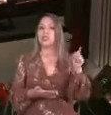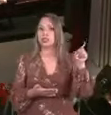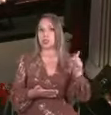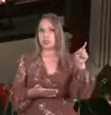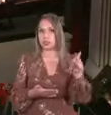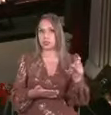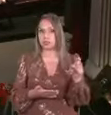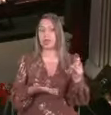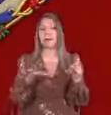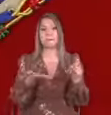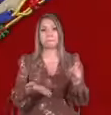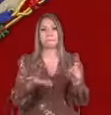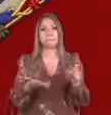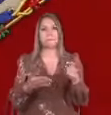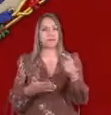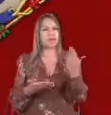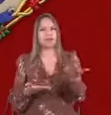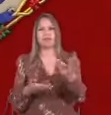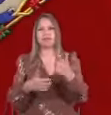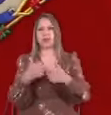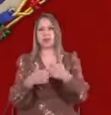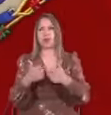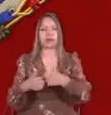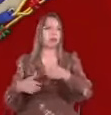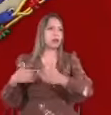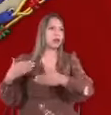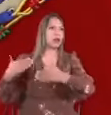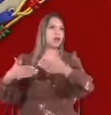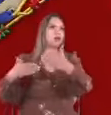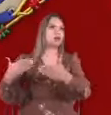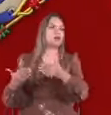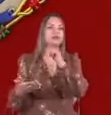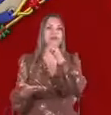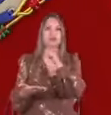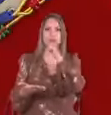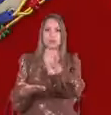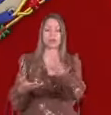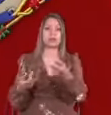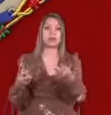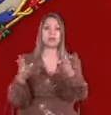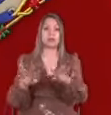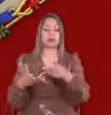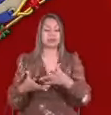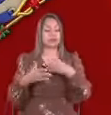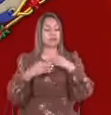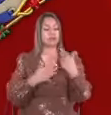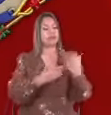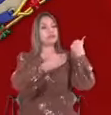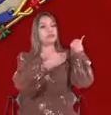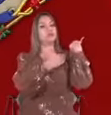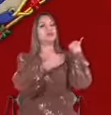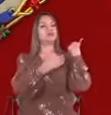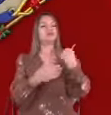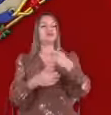desidia burocrática frente a casos que llevan años sin regularizar. Pero también asume con responsabilidad y frontalidad aquellos